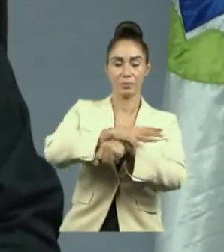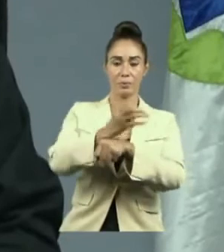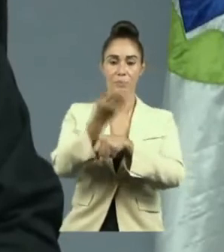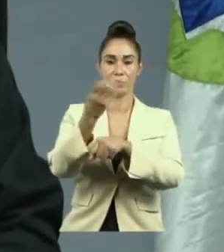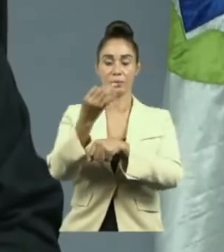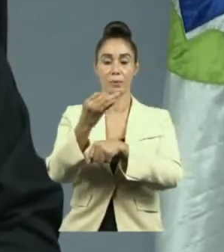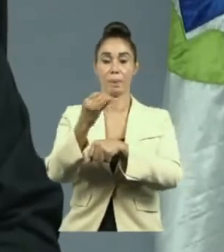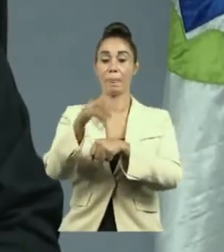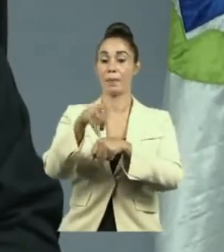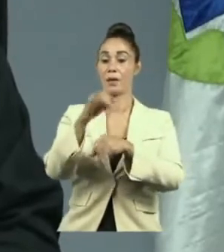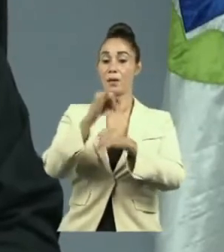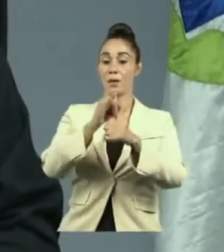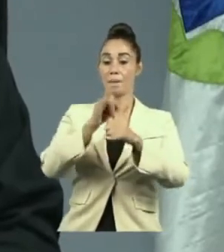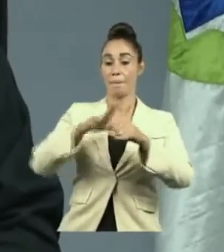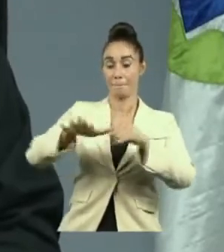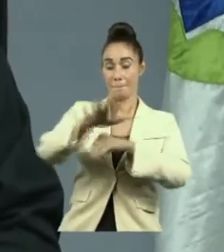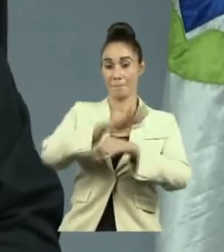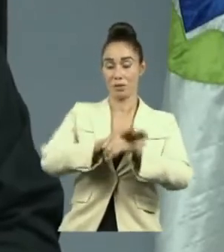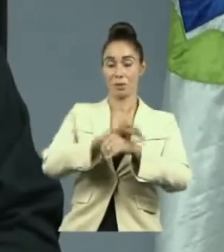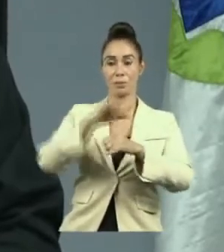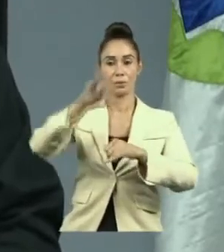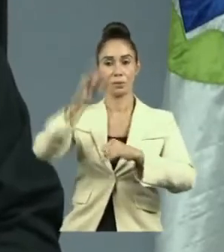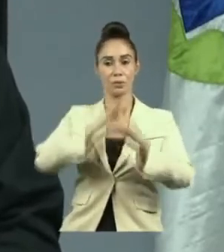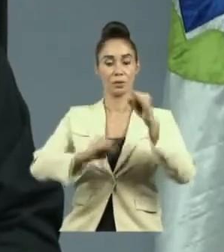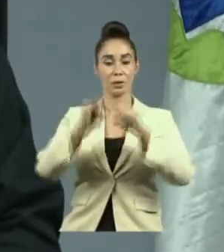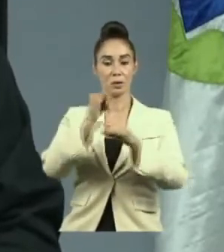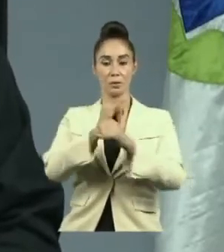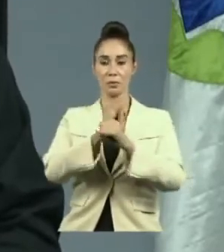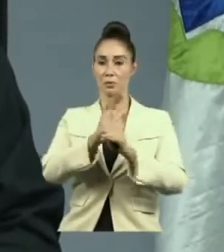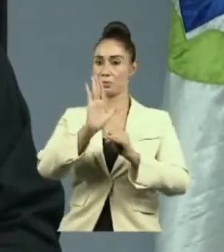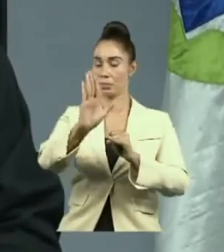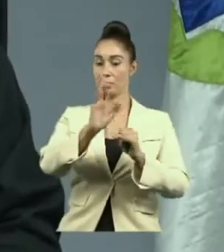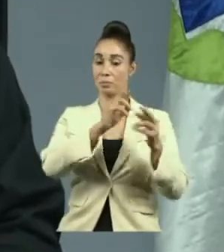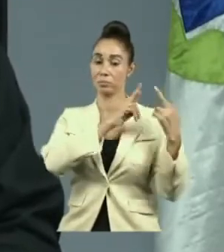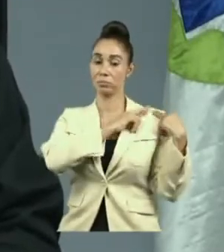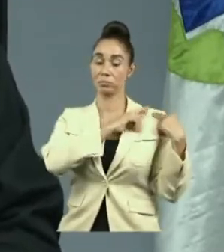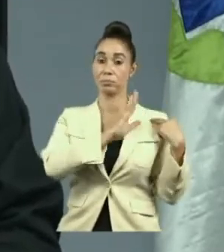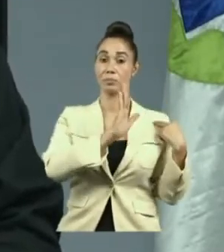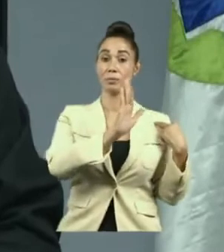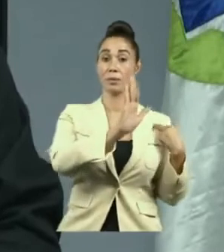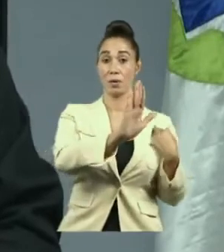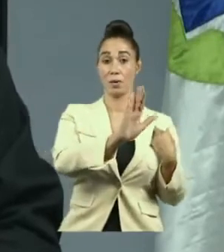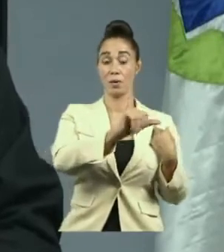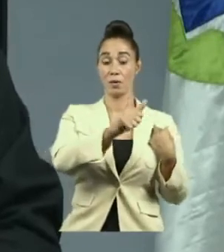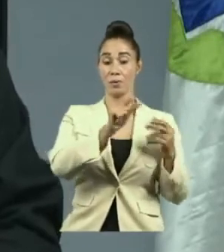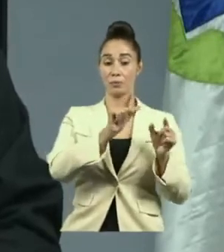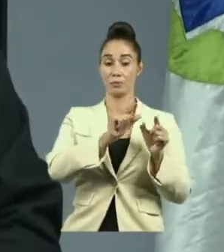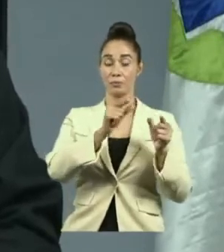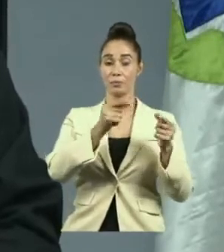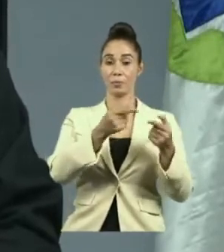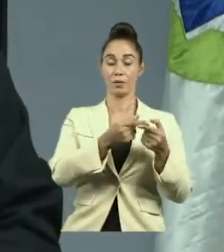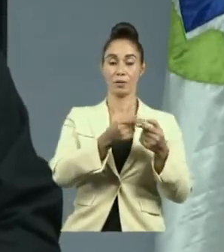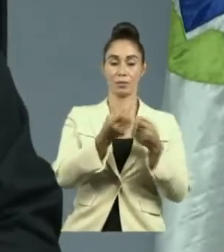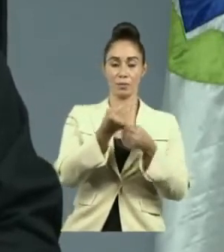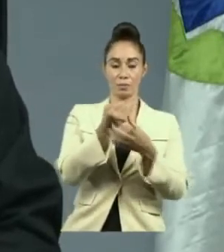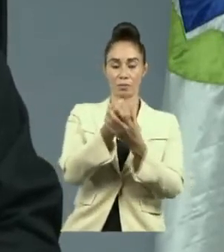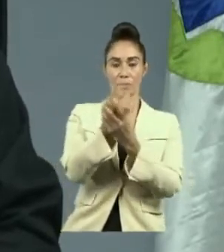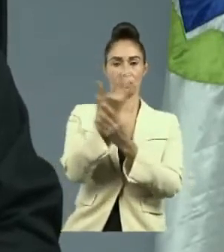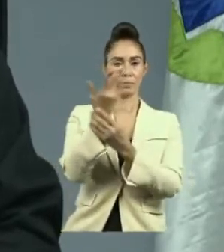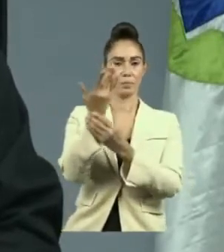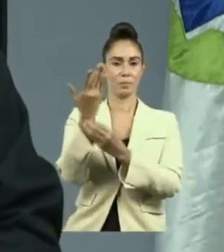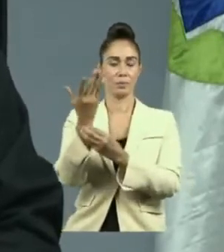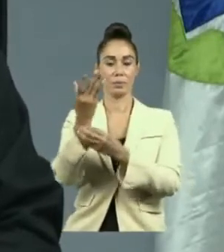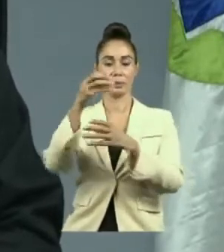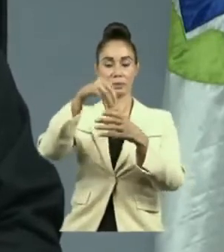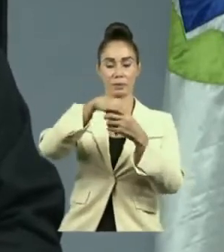instituciones que intervienen en estos casos ya esto es un caso recurrente de incendios que se producen en